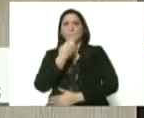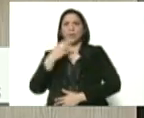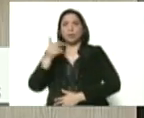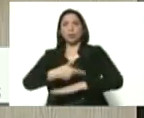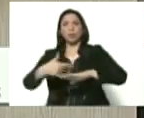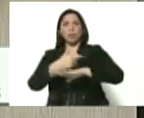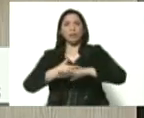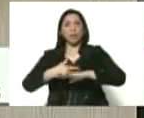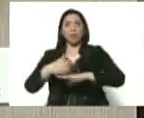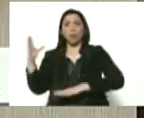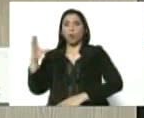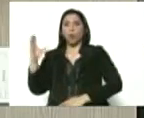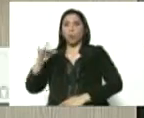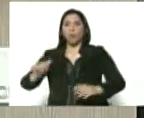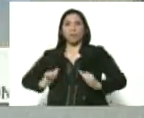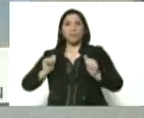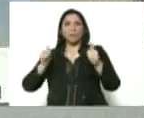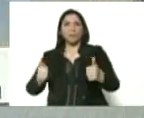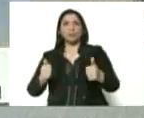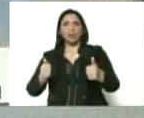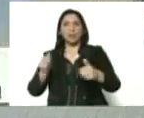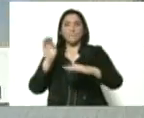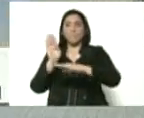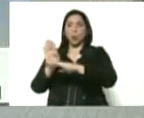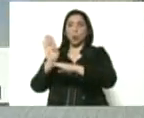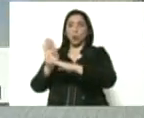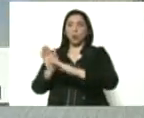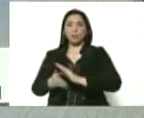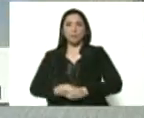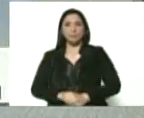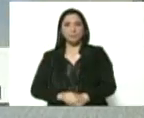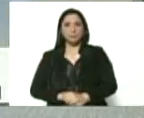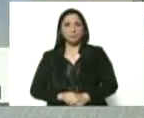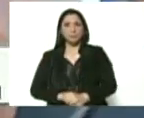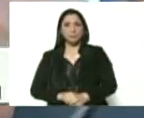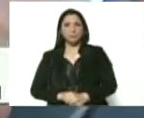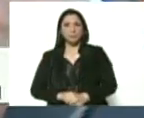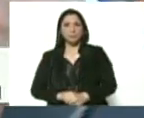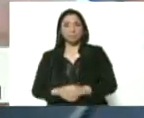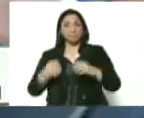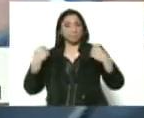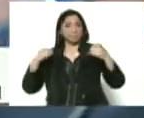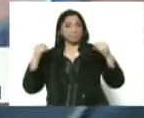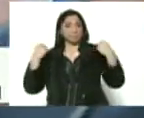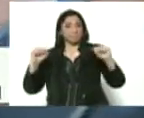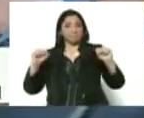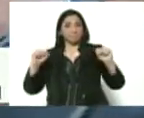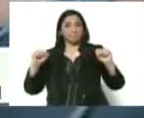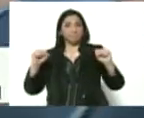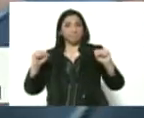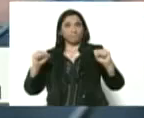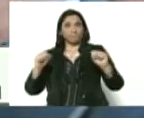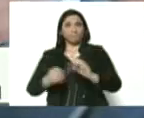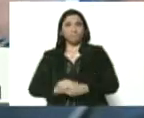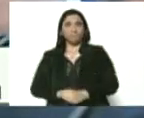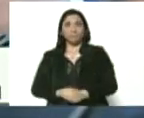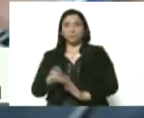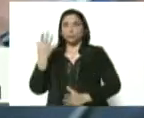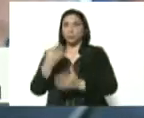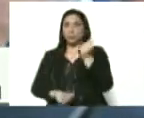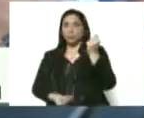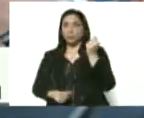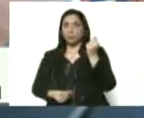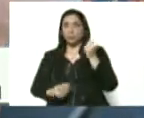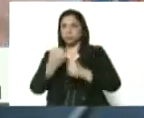colombiano de emprender, que era proteger el entrenamiento y la salida de